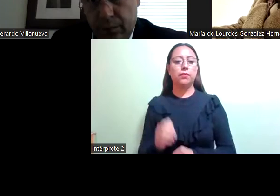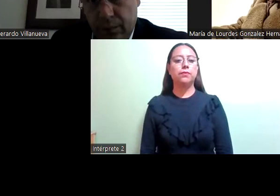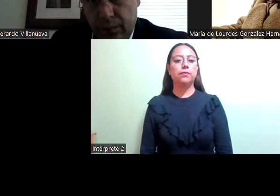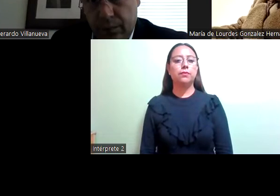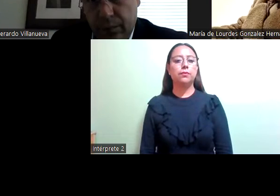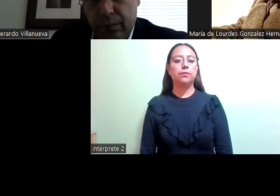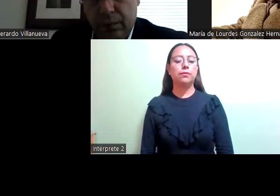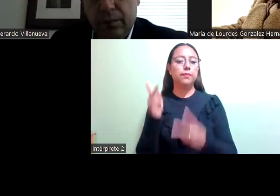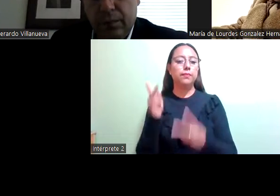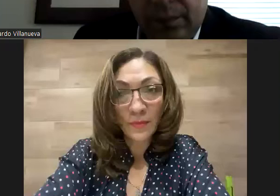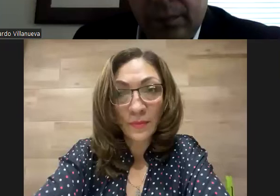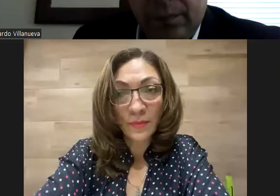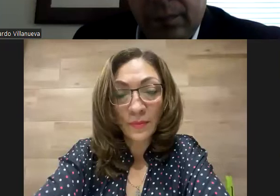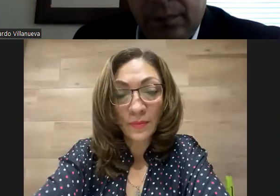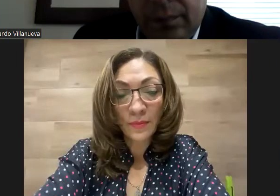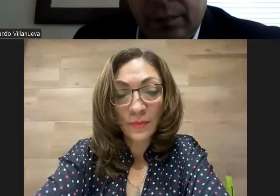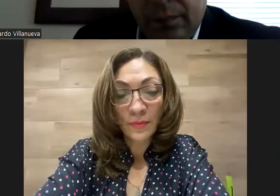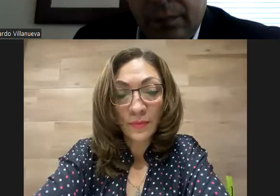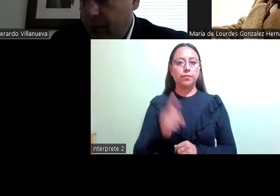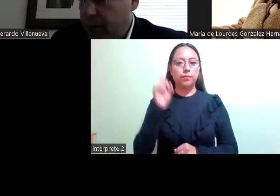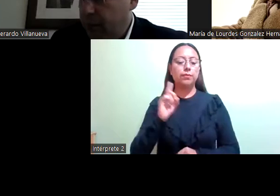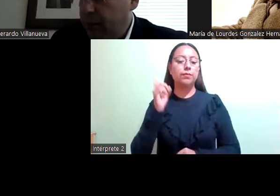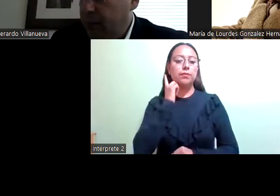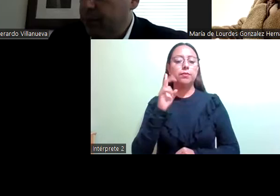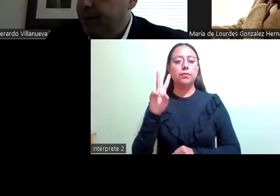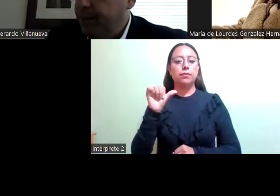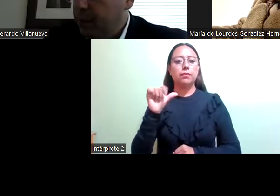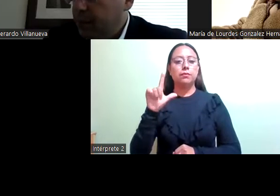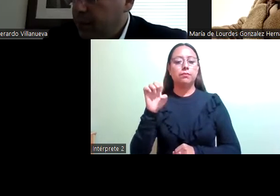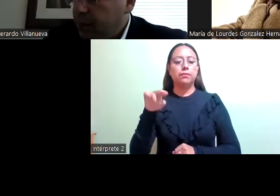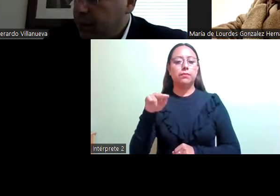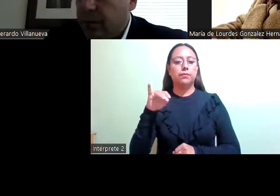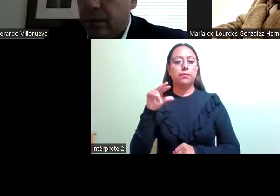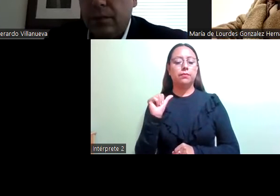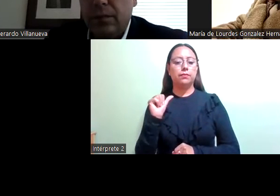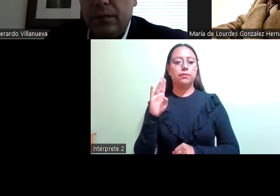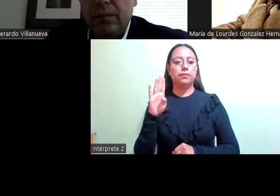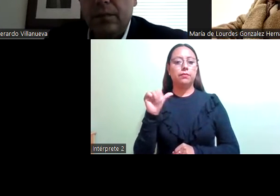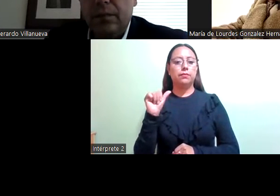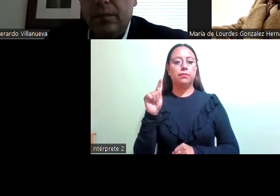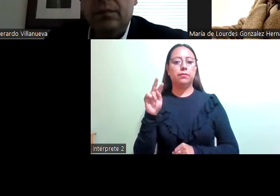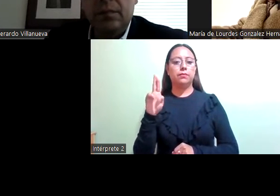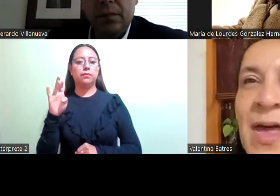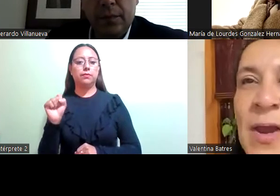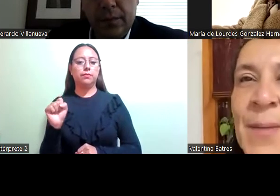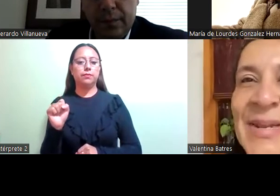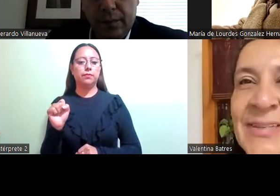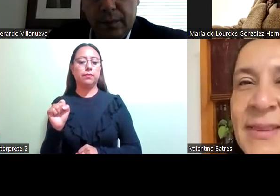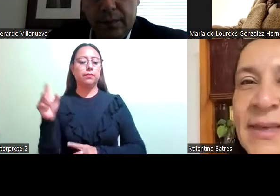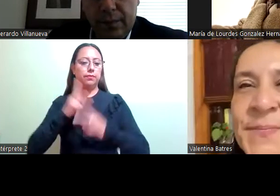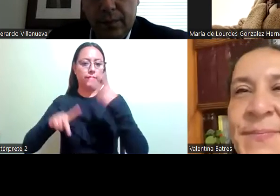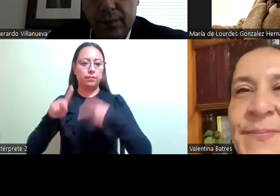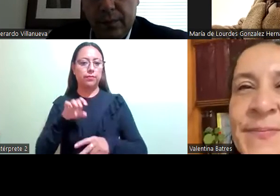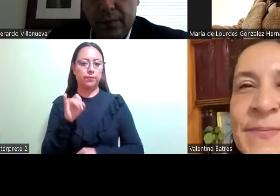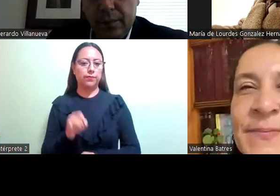Giancarlo Lozano presente. Diputada Valentina Valia Batres Guadarrama. Valentina Batres Guadarrama